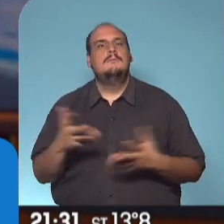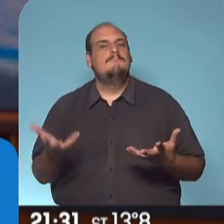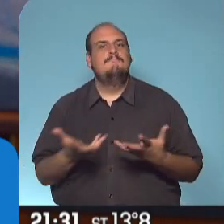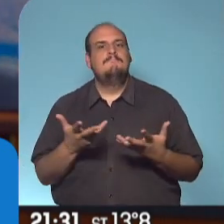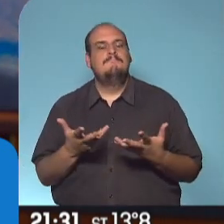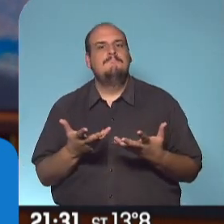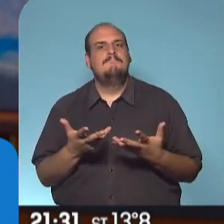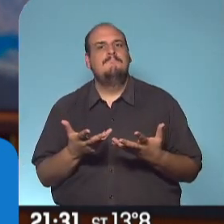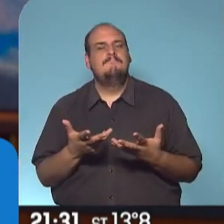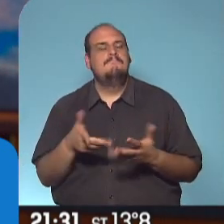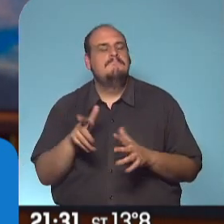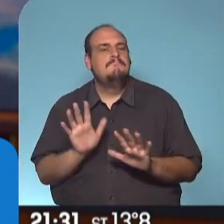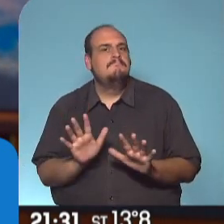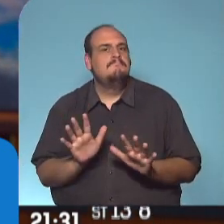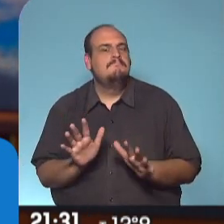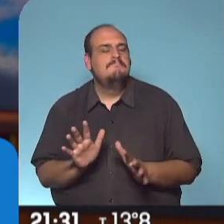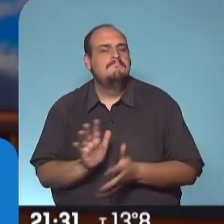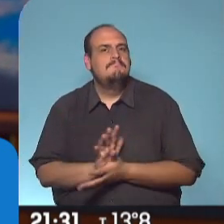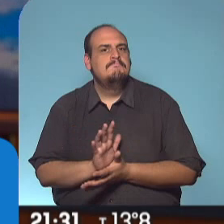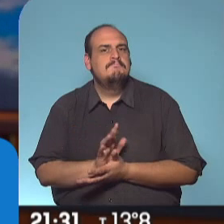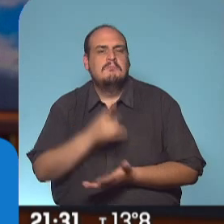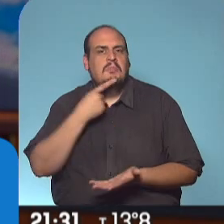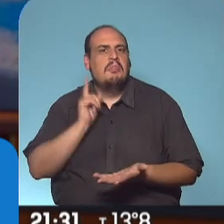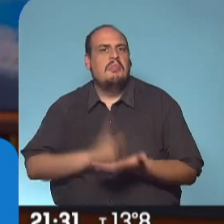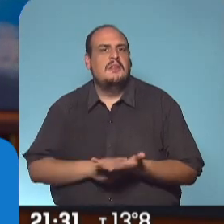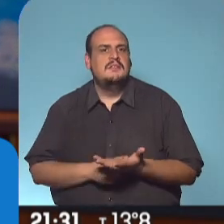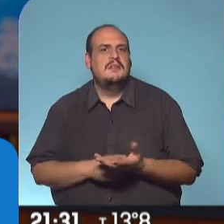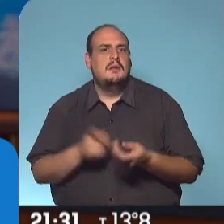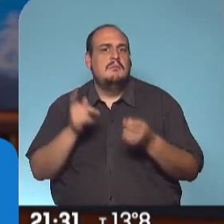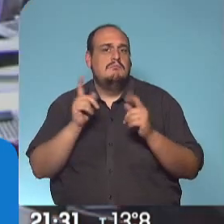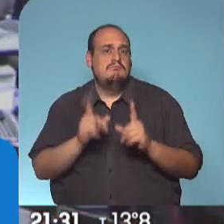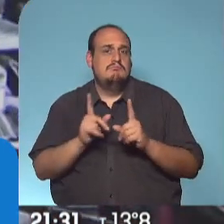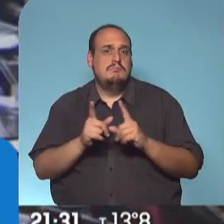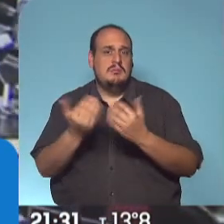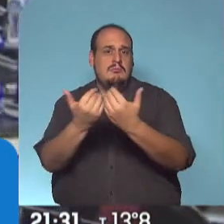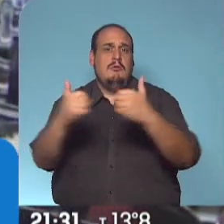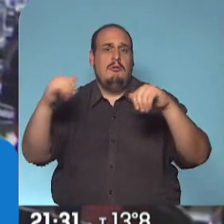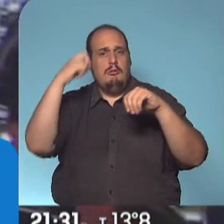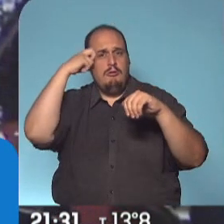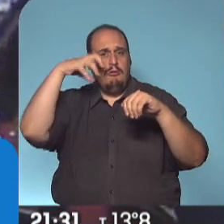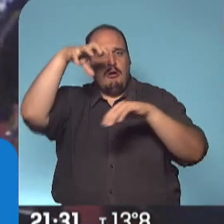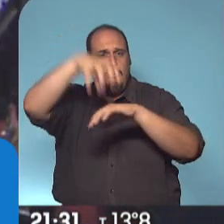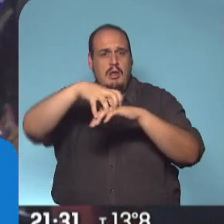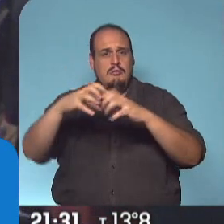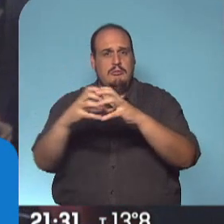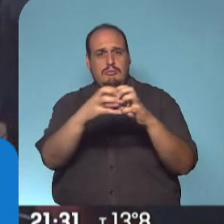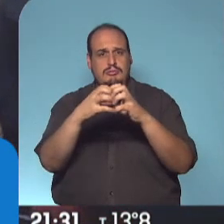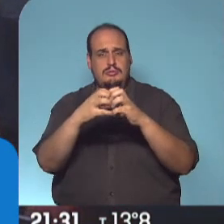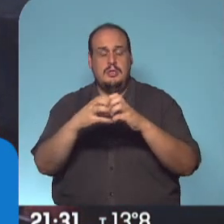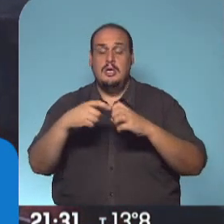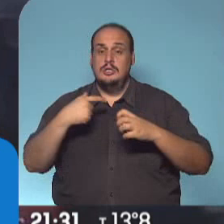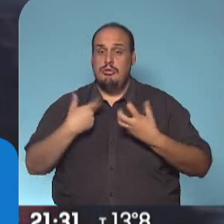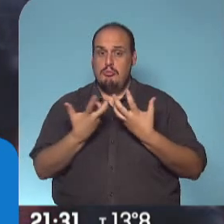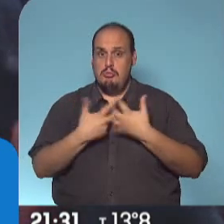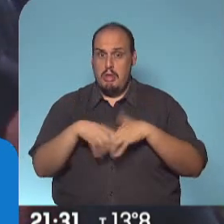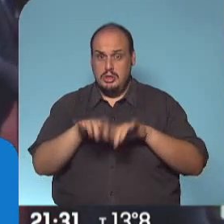eso, en definitiva, lo terminará definiendo el proceso del tratamiento parlamentario. El proyecto con el que yo estoy trabajando,